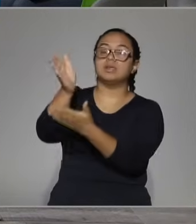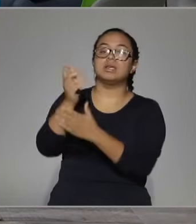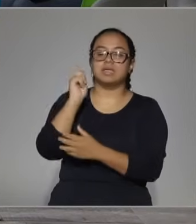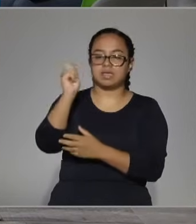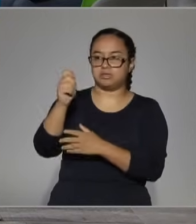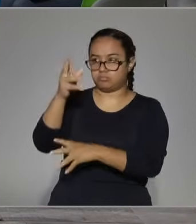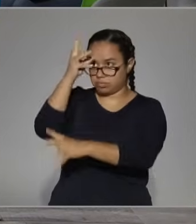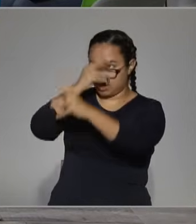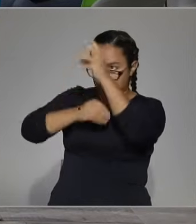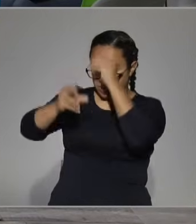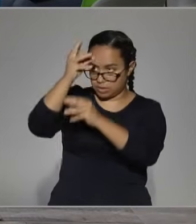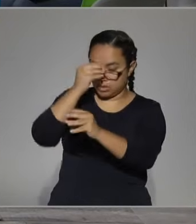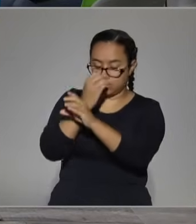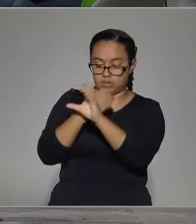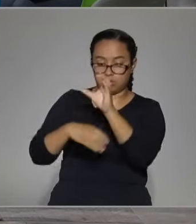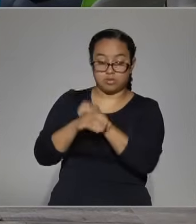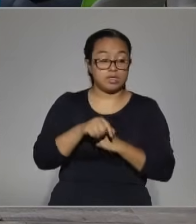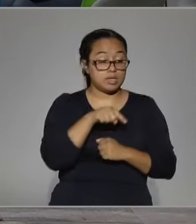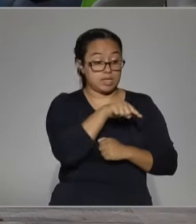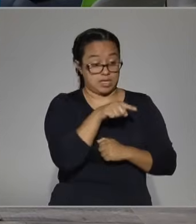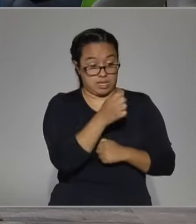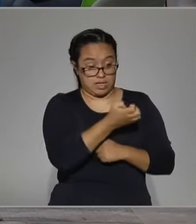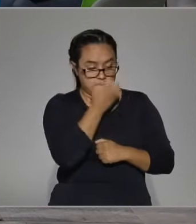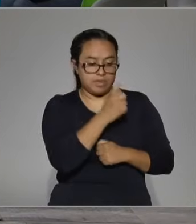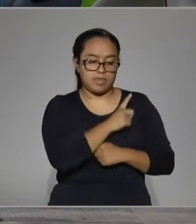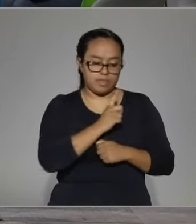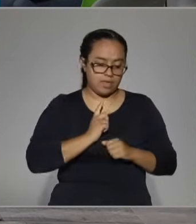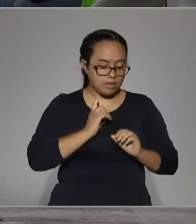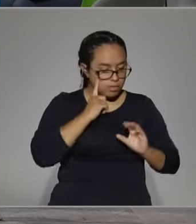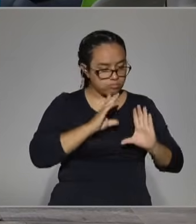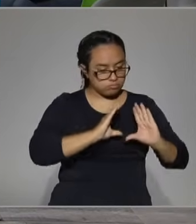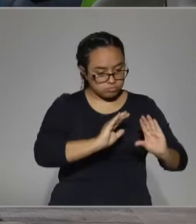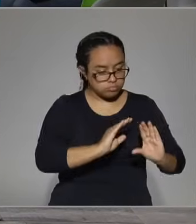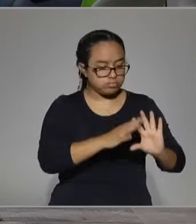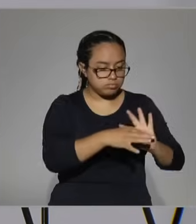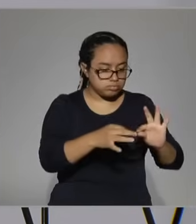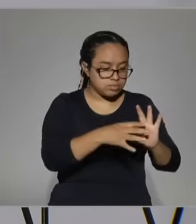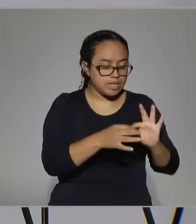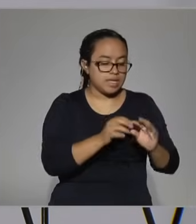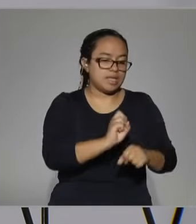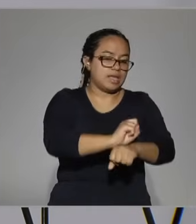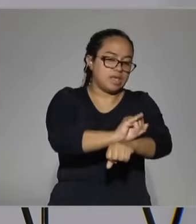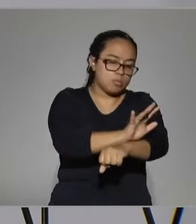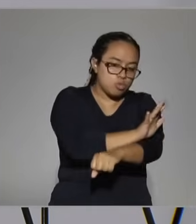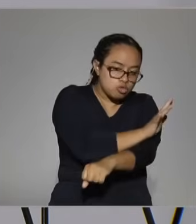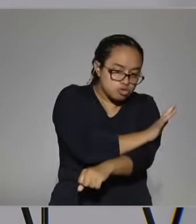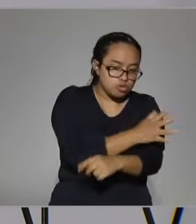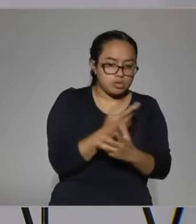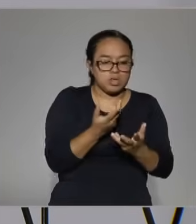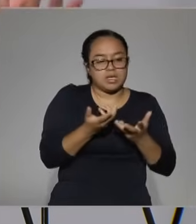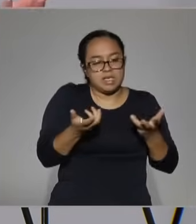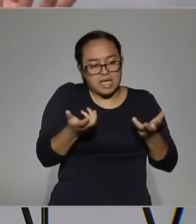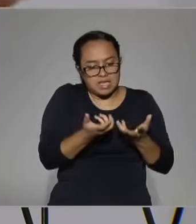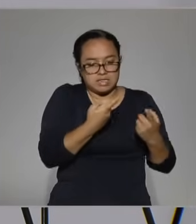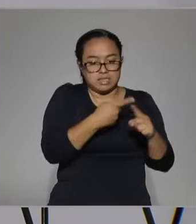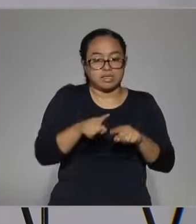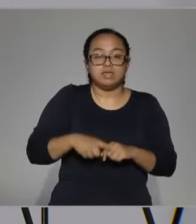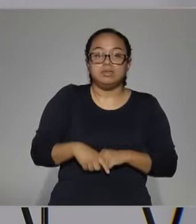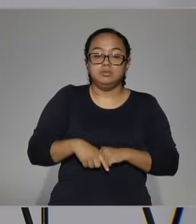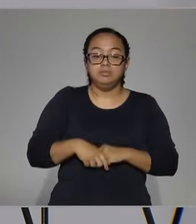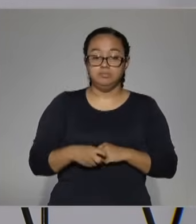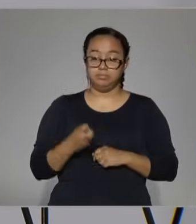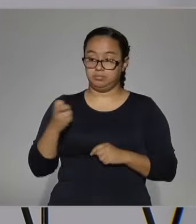procesos cognitivos y se supone que en la casa nos deberían enseñar toda la cuestión de emocionalidad y acciones. Es una